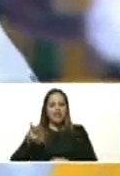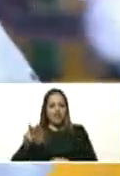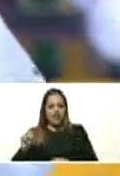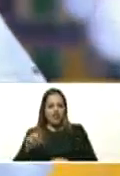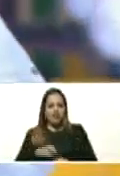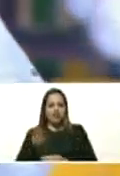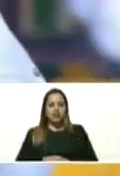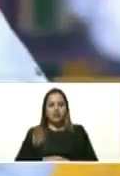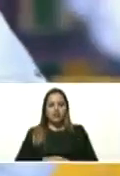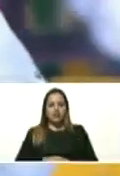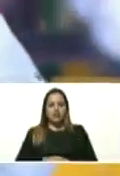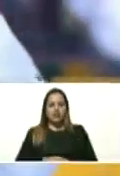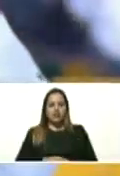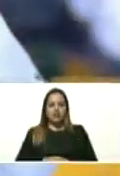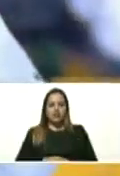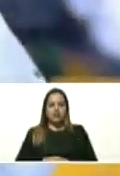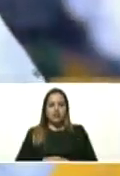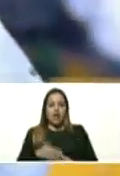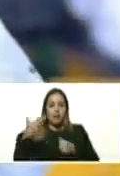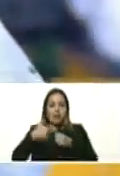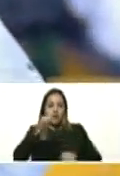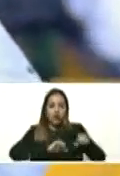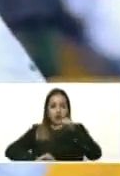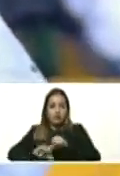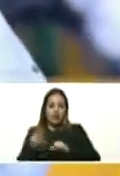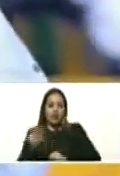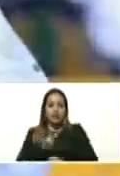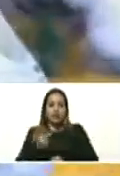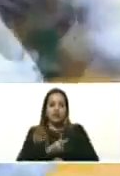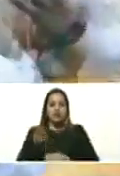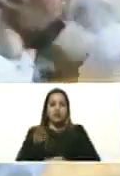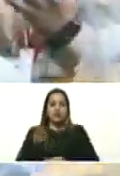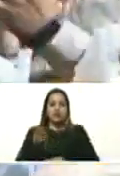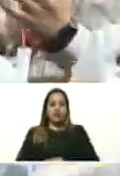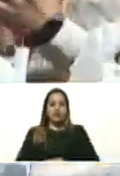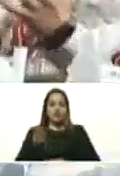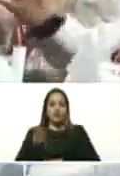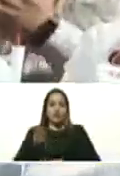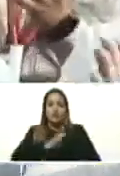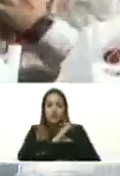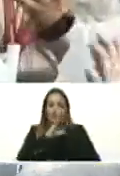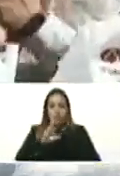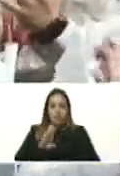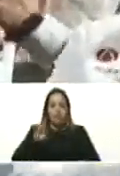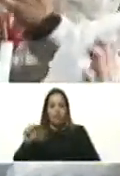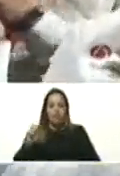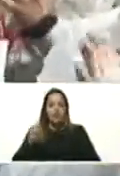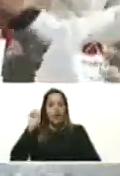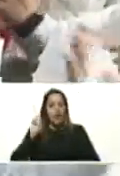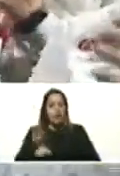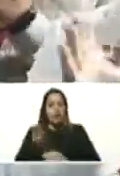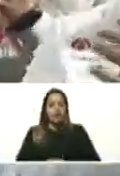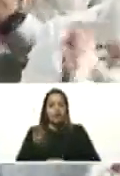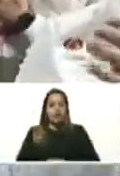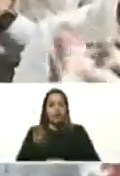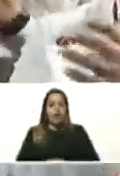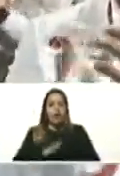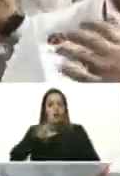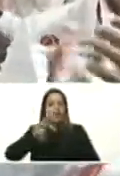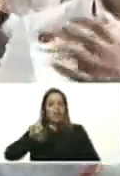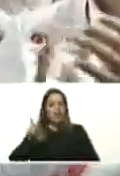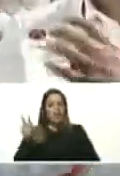Pequivén, de la Petroquímica de Venezuela, a los CPT de PDVSA, presentes aquí de todas